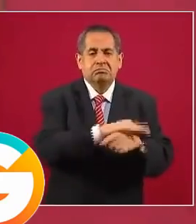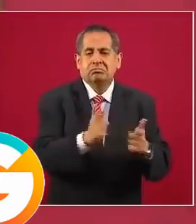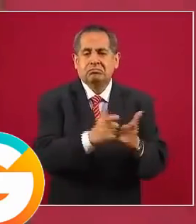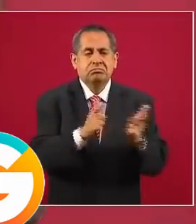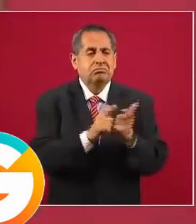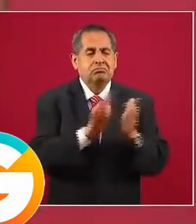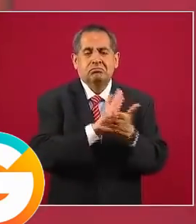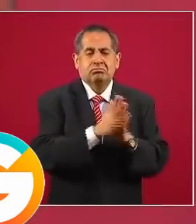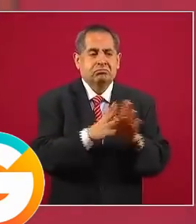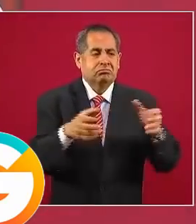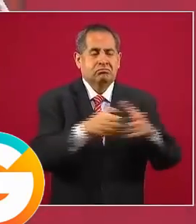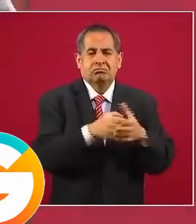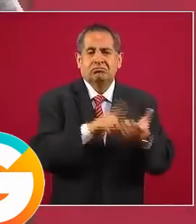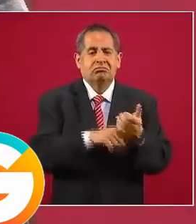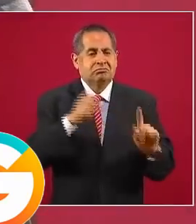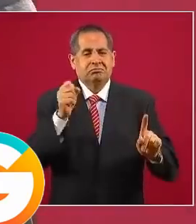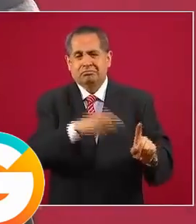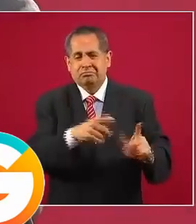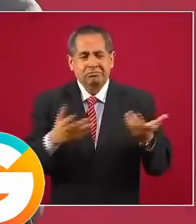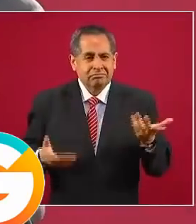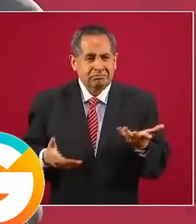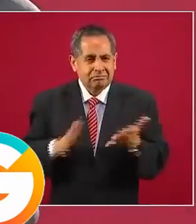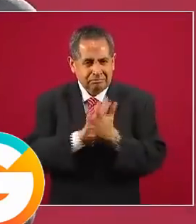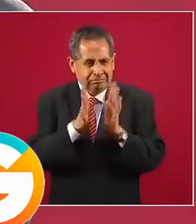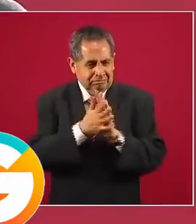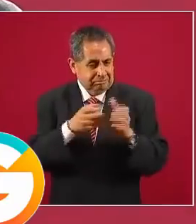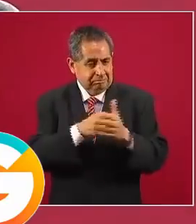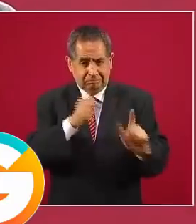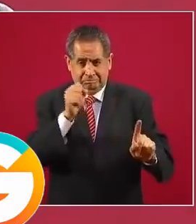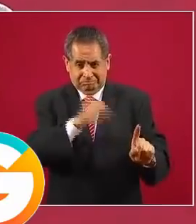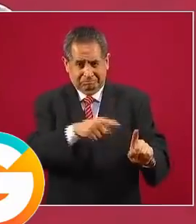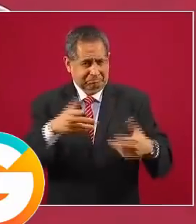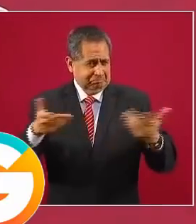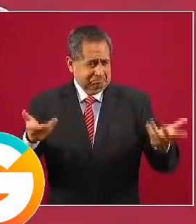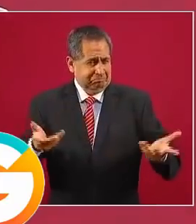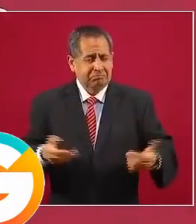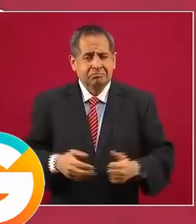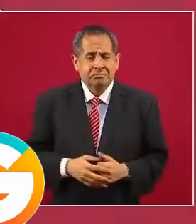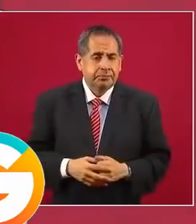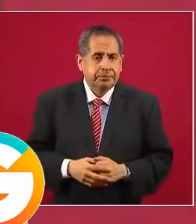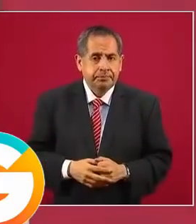grupos de la delincuencia.